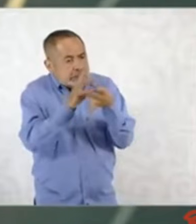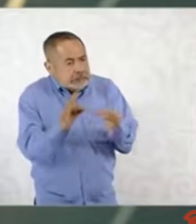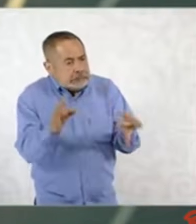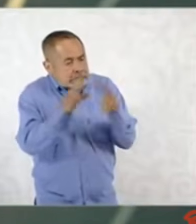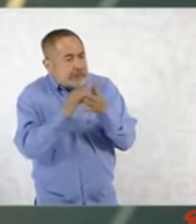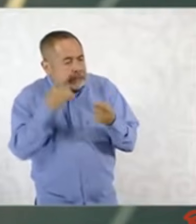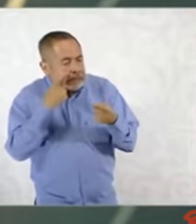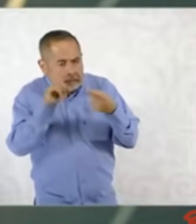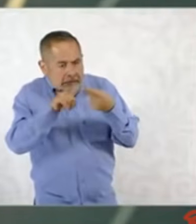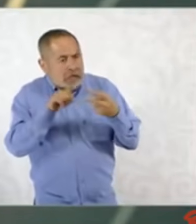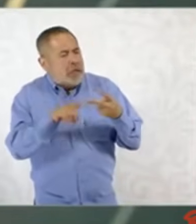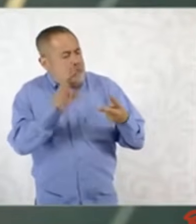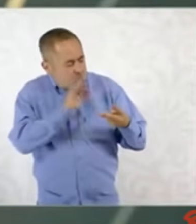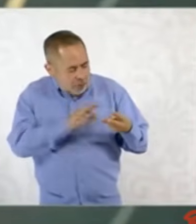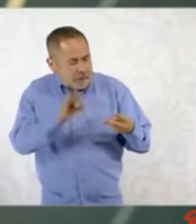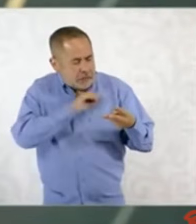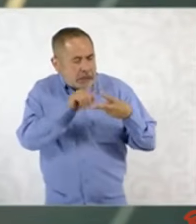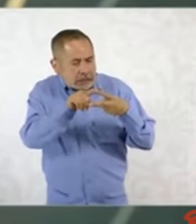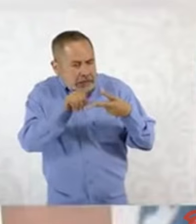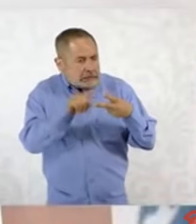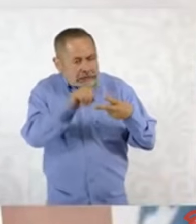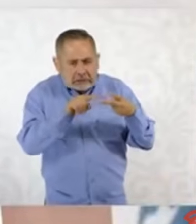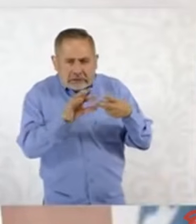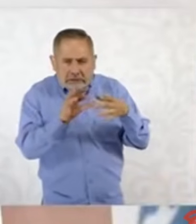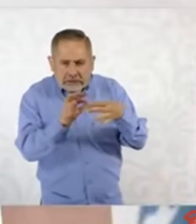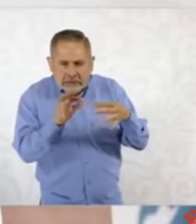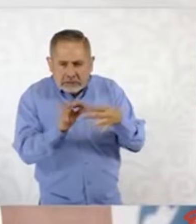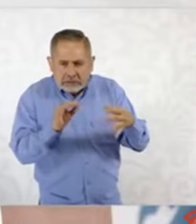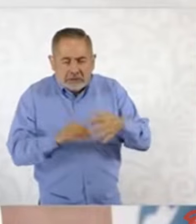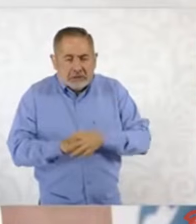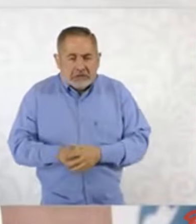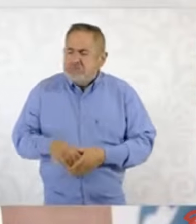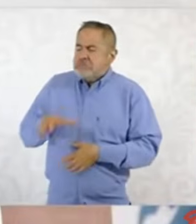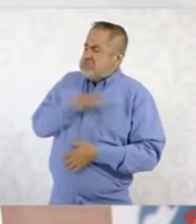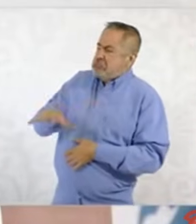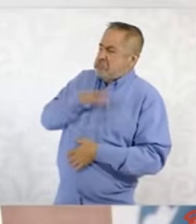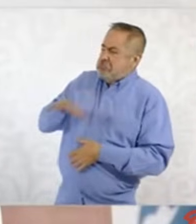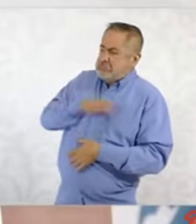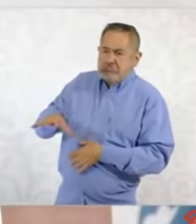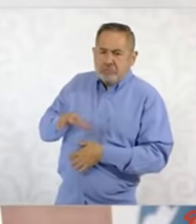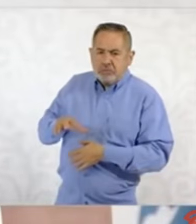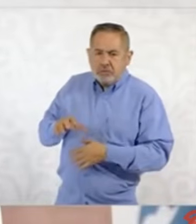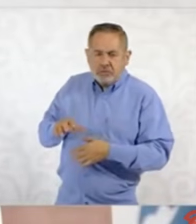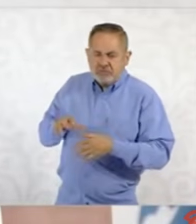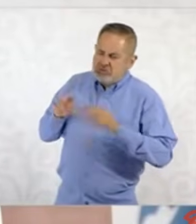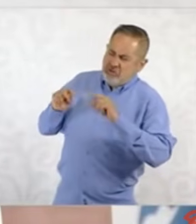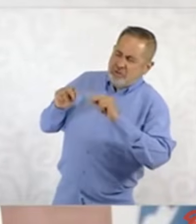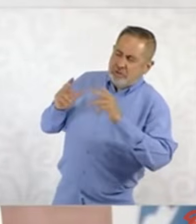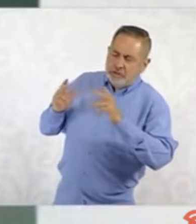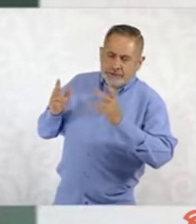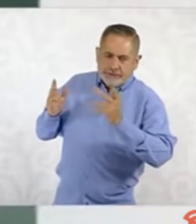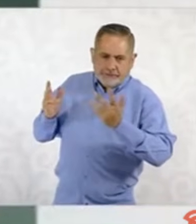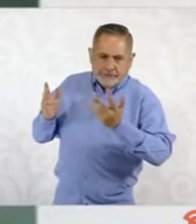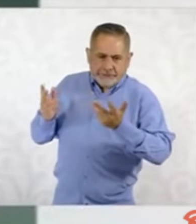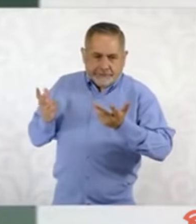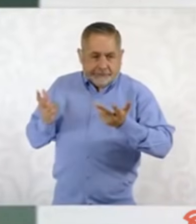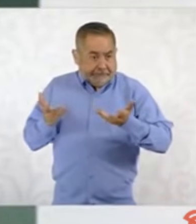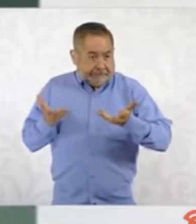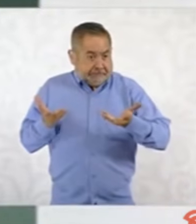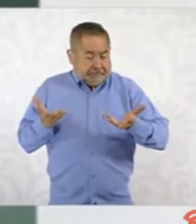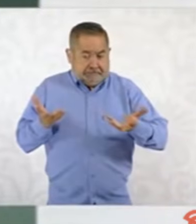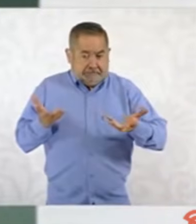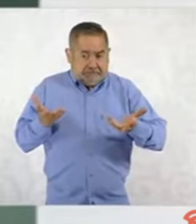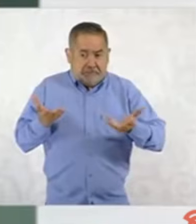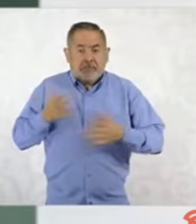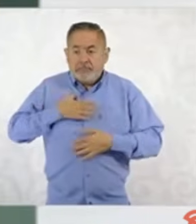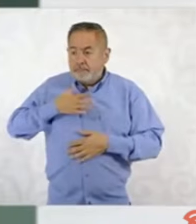en todas las reuniones que pidieron en la Secretaría de Gobernación. Ahora, por otra parte, diría que esta